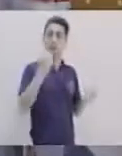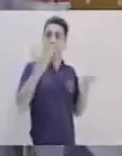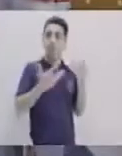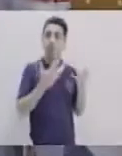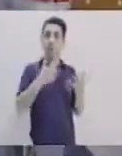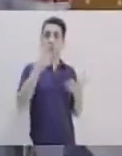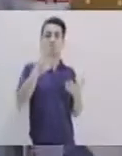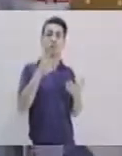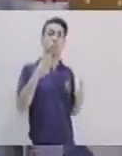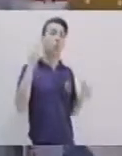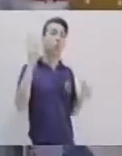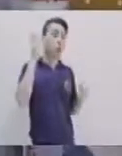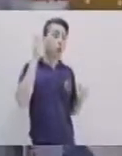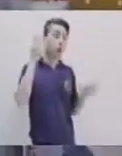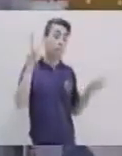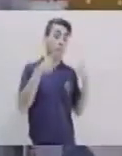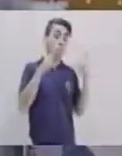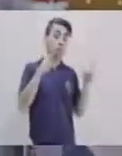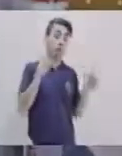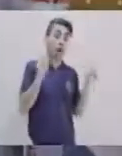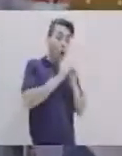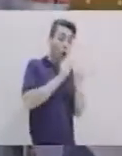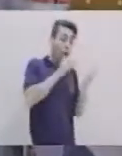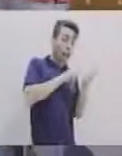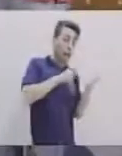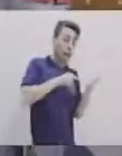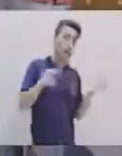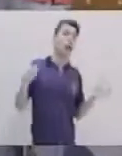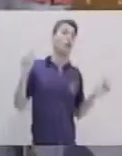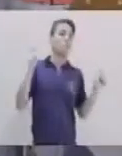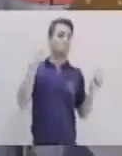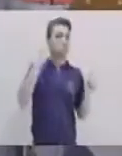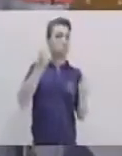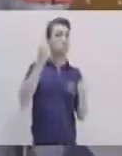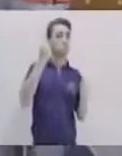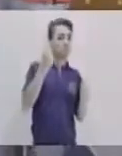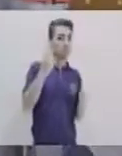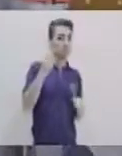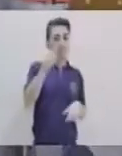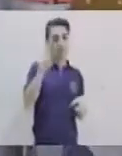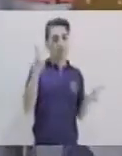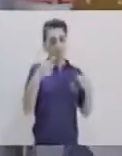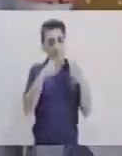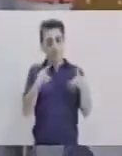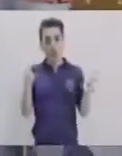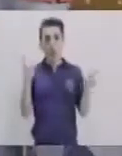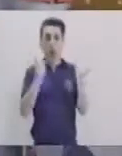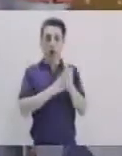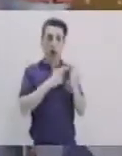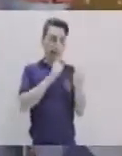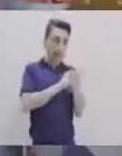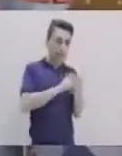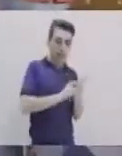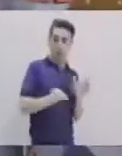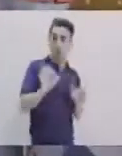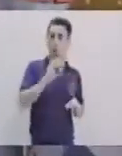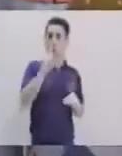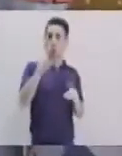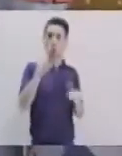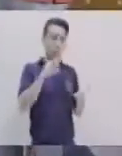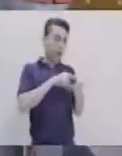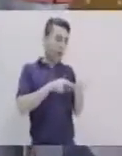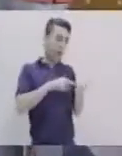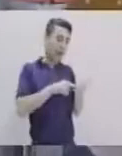que te ayude a recordar, que necesites escribir, que necesites subrayar, que necesites hacer la lectura en voz alta, porque